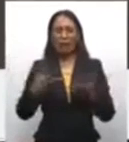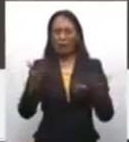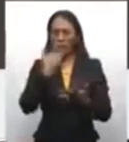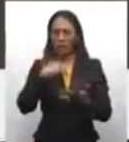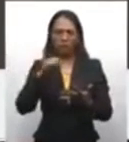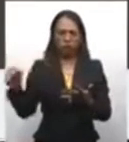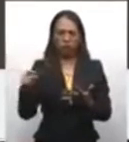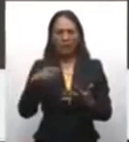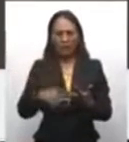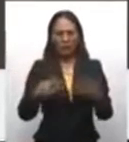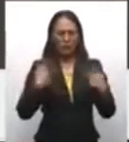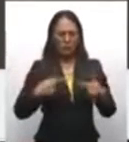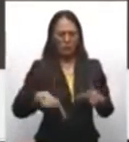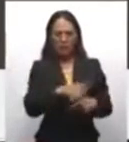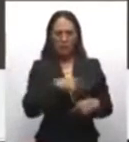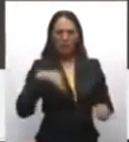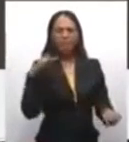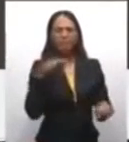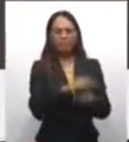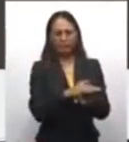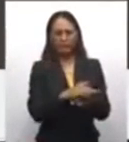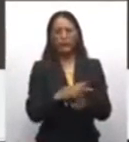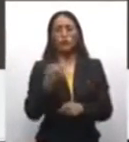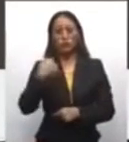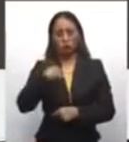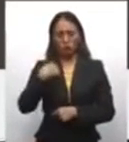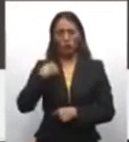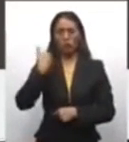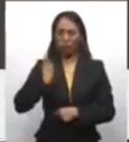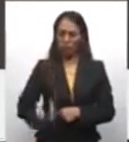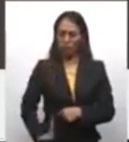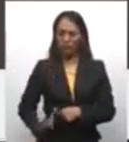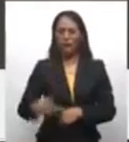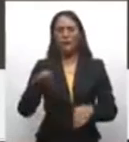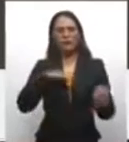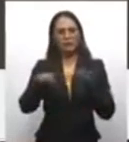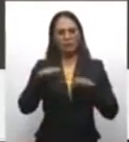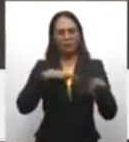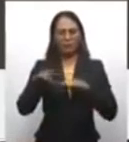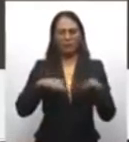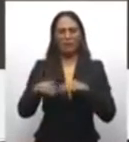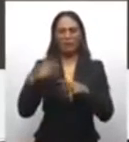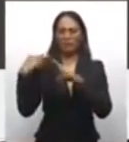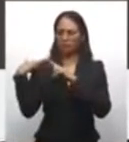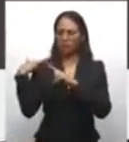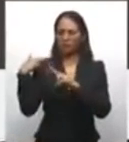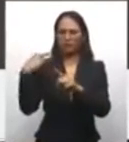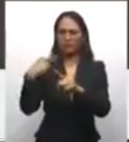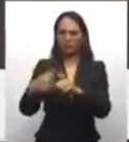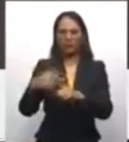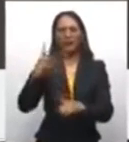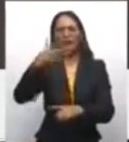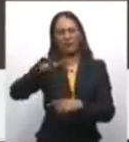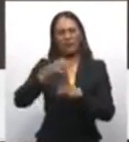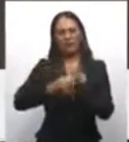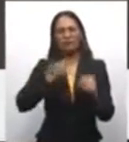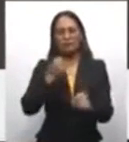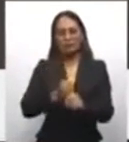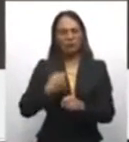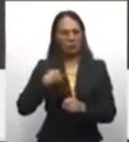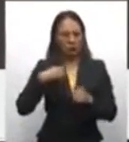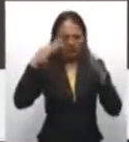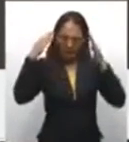los que menos tienen. Y su servidora lo hizo durante 10 años y trabajamos con toda la convicción de ayudar a los que menos